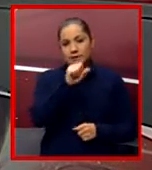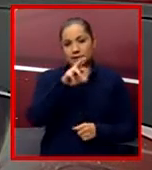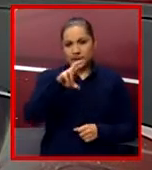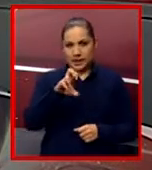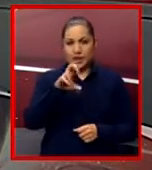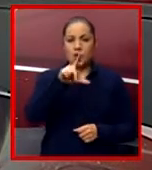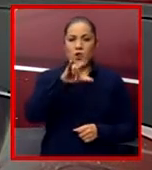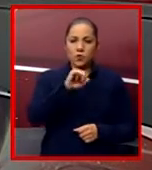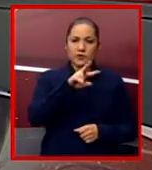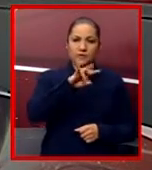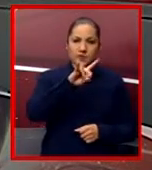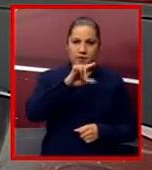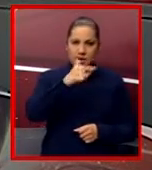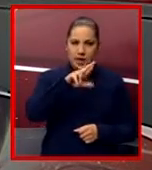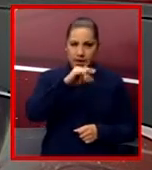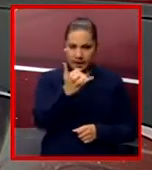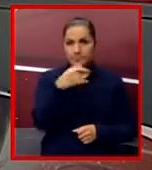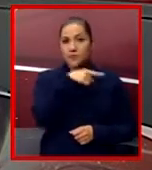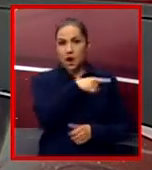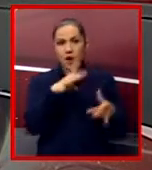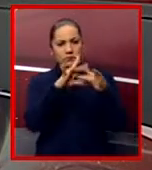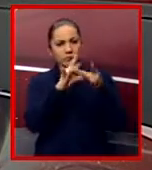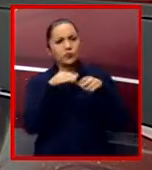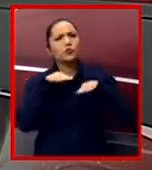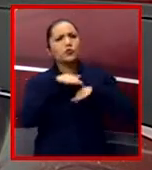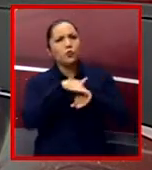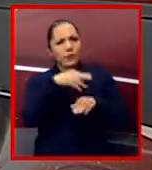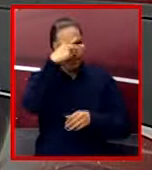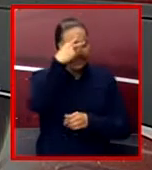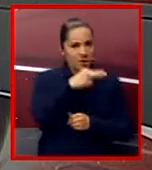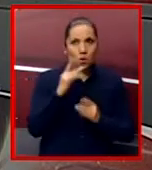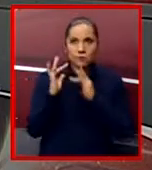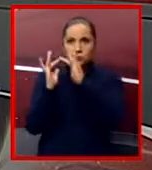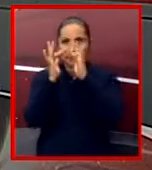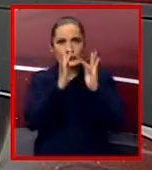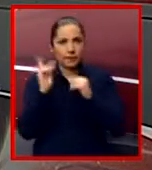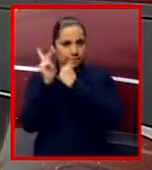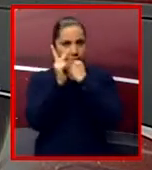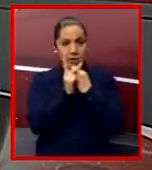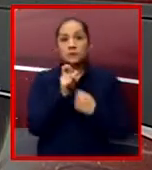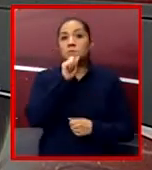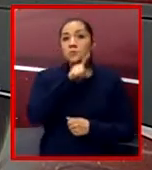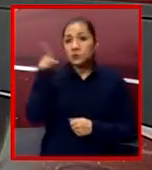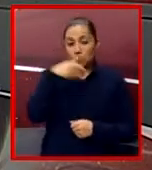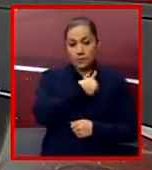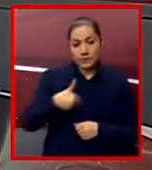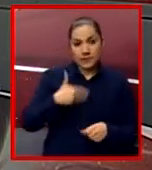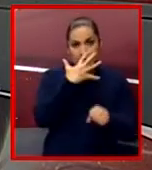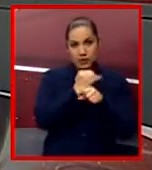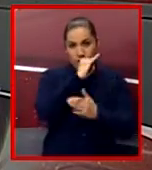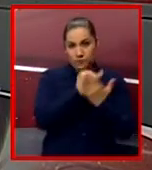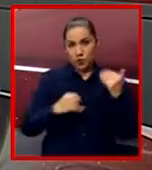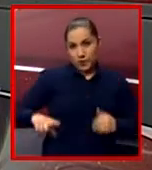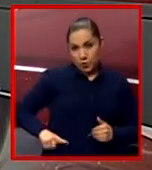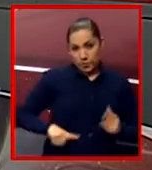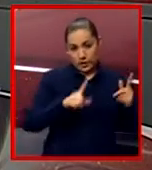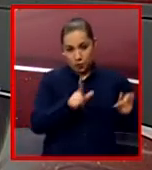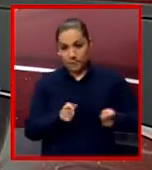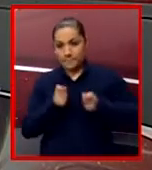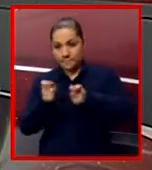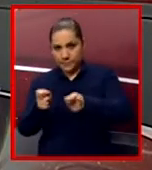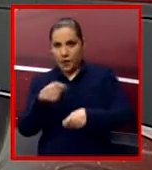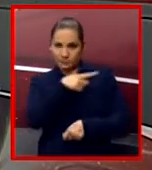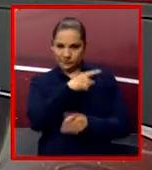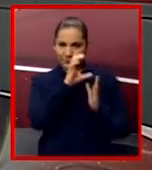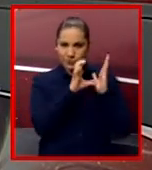Relaciones Exteriores, para explicar lo relativo a política exterior, contenido en el quinto informe del Ejecutivo, como lo establece la Constitución. El secretario